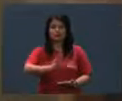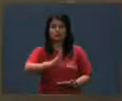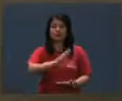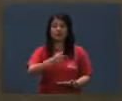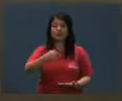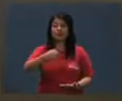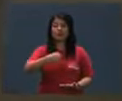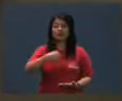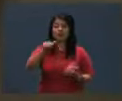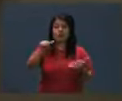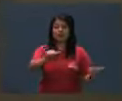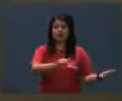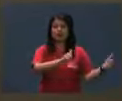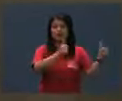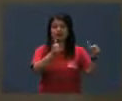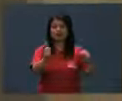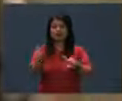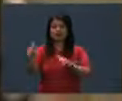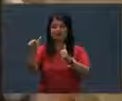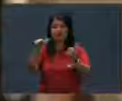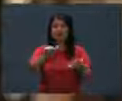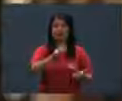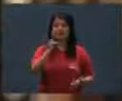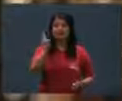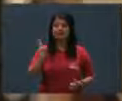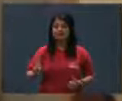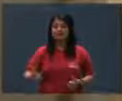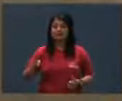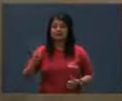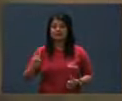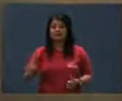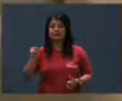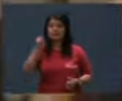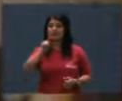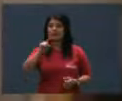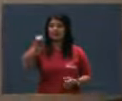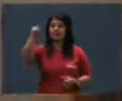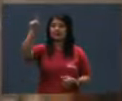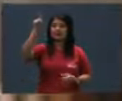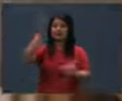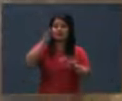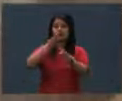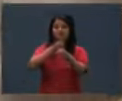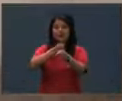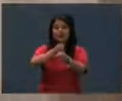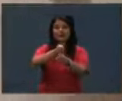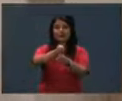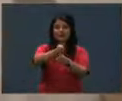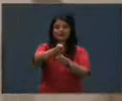Cantaré por siempre tu fidelidad.